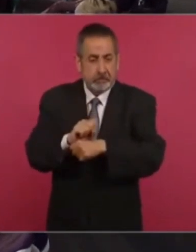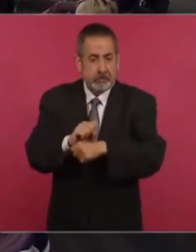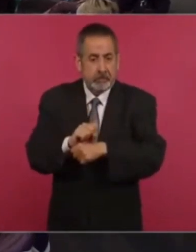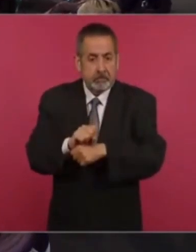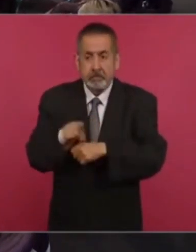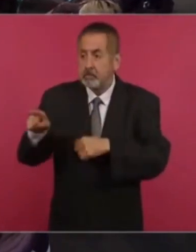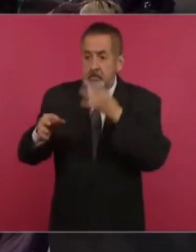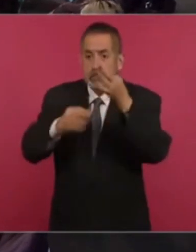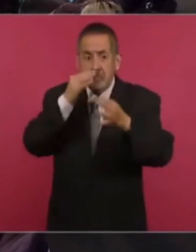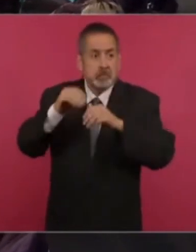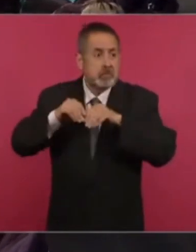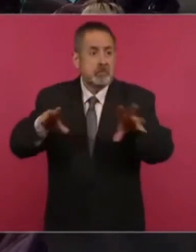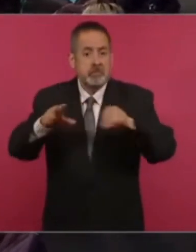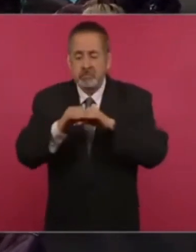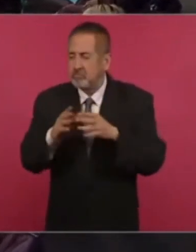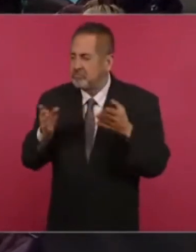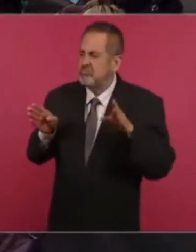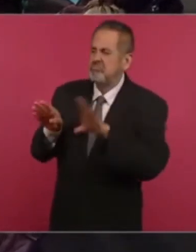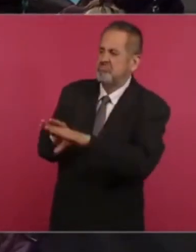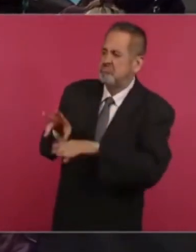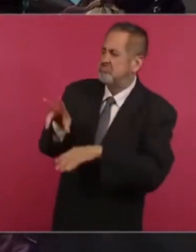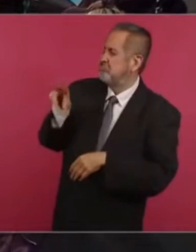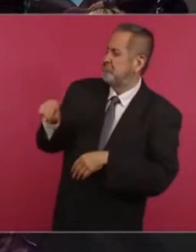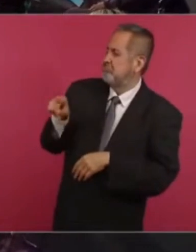sin mensajes a nosotros.